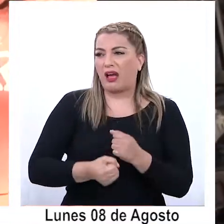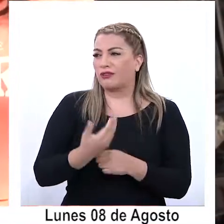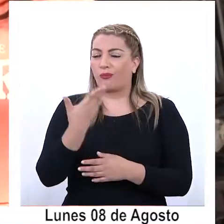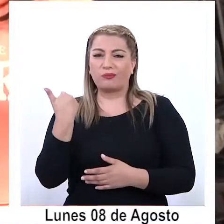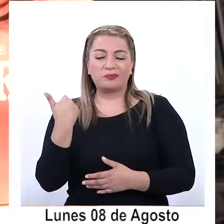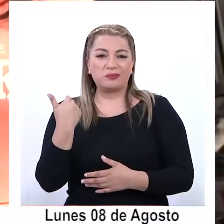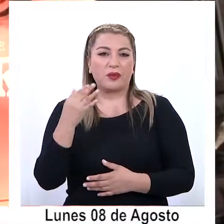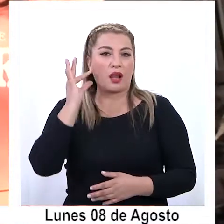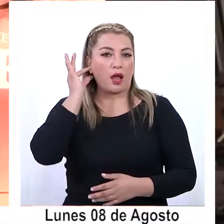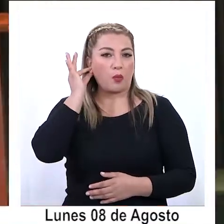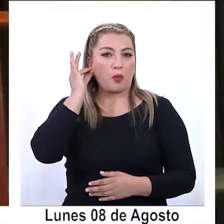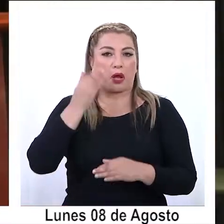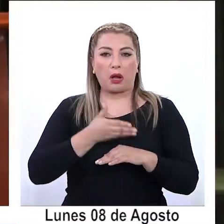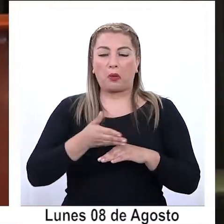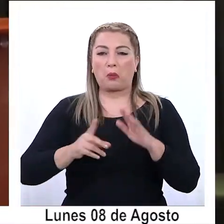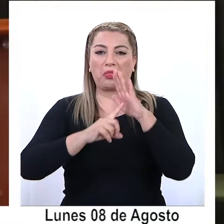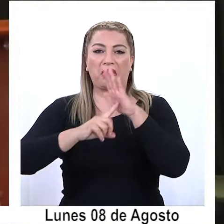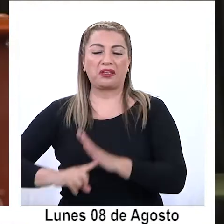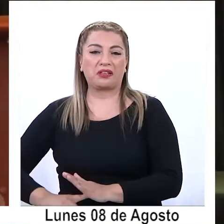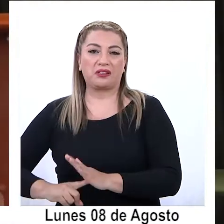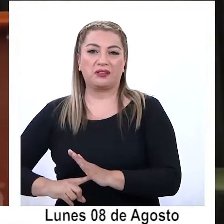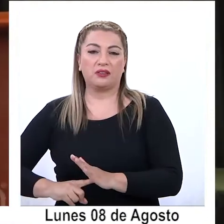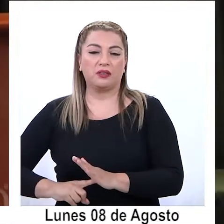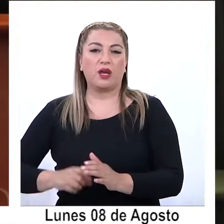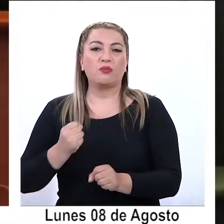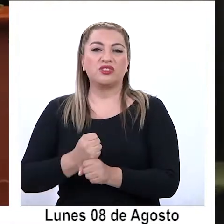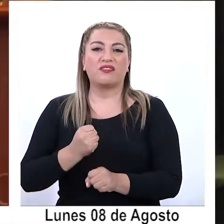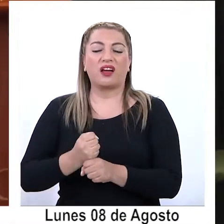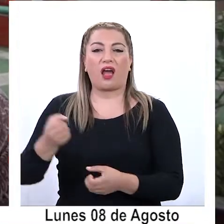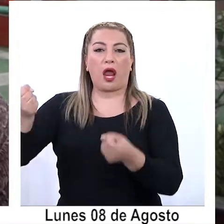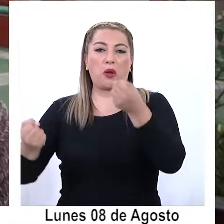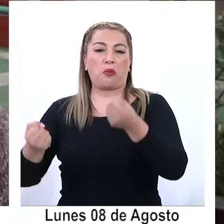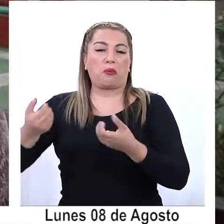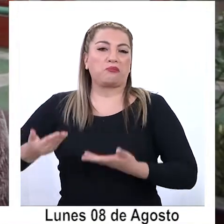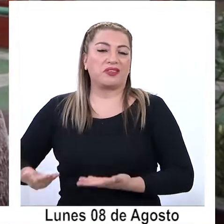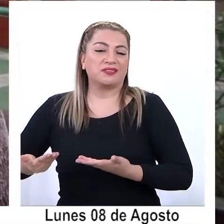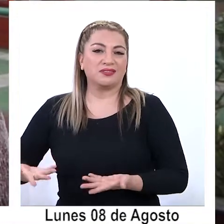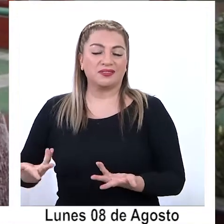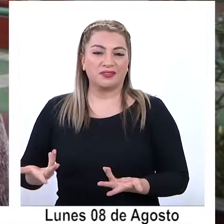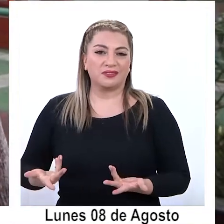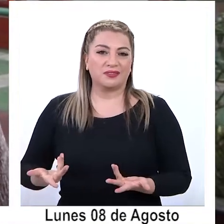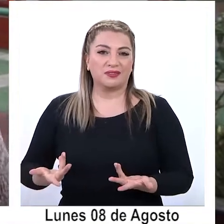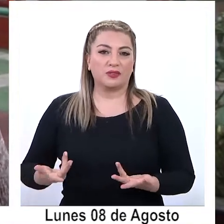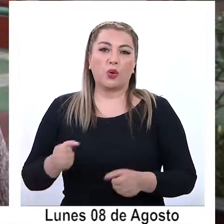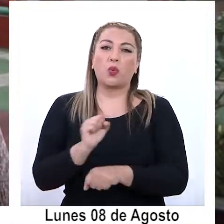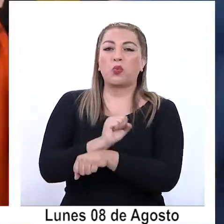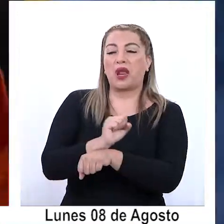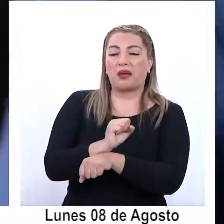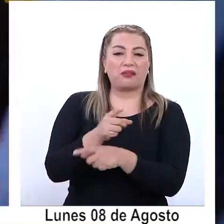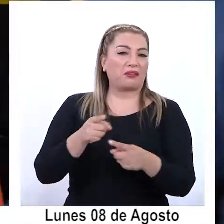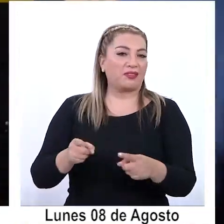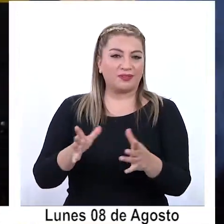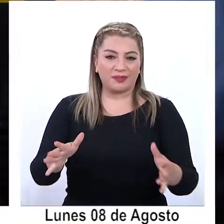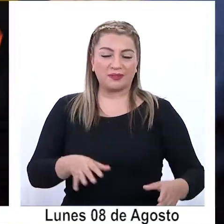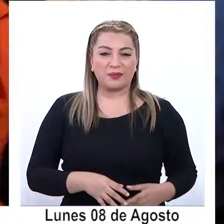pasados, no, la mujer era discriminada por operar una maquinaria pesada o una auto o algo así.